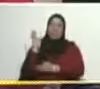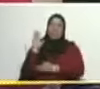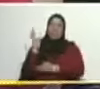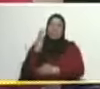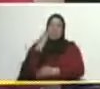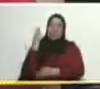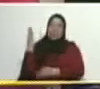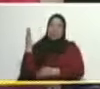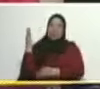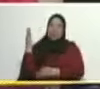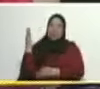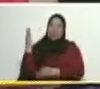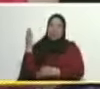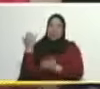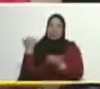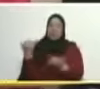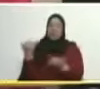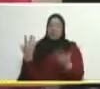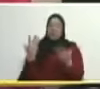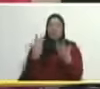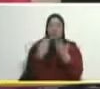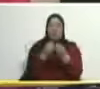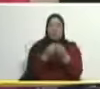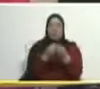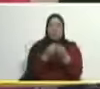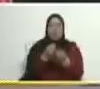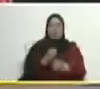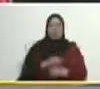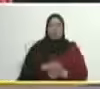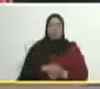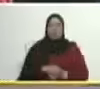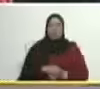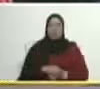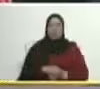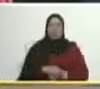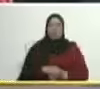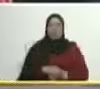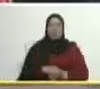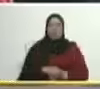que nos ha acompañado en